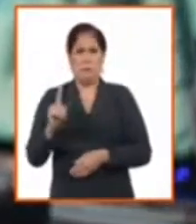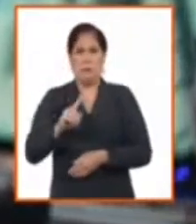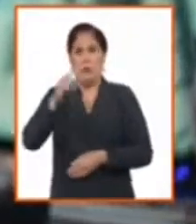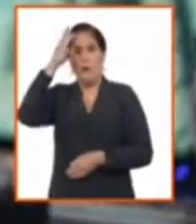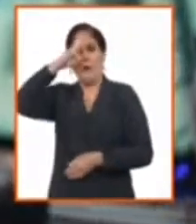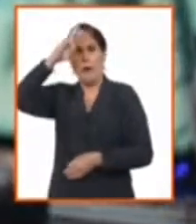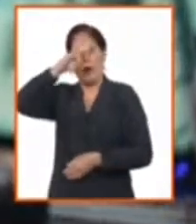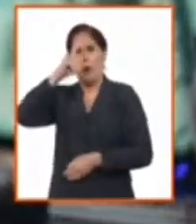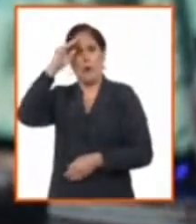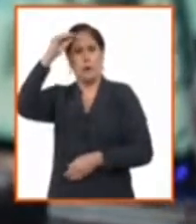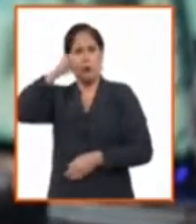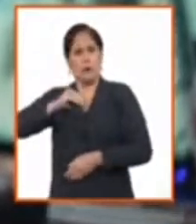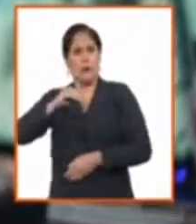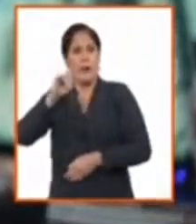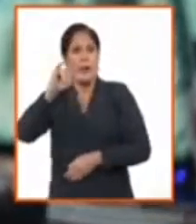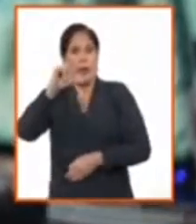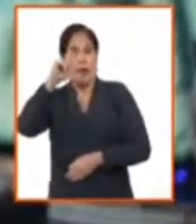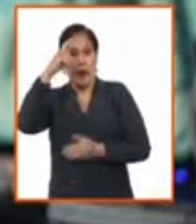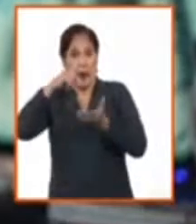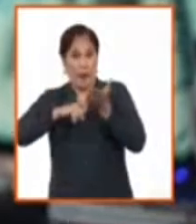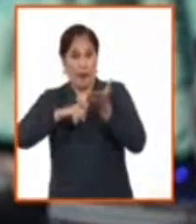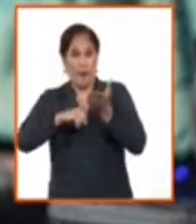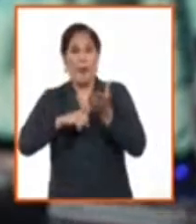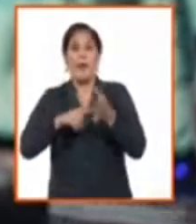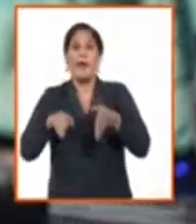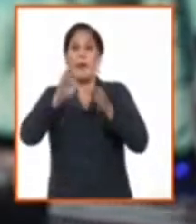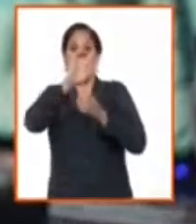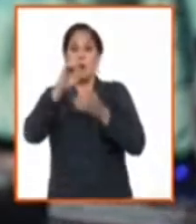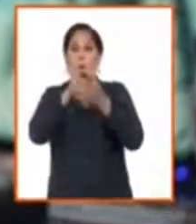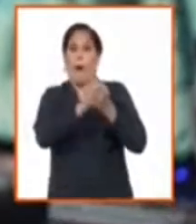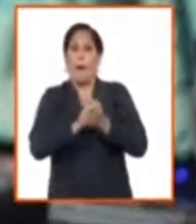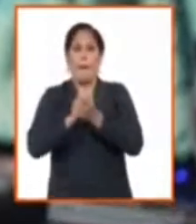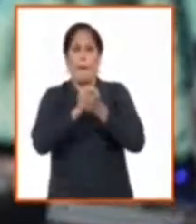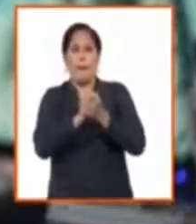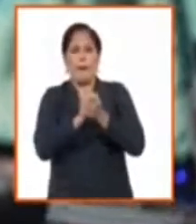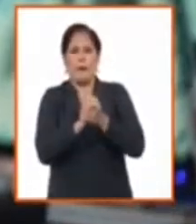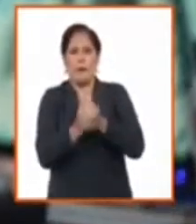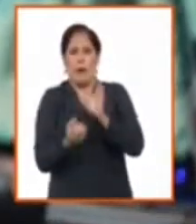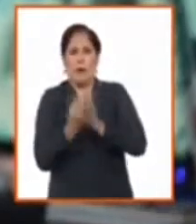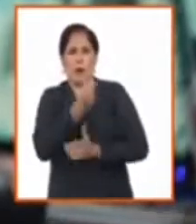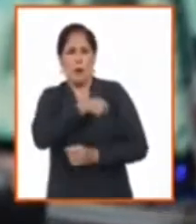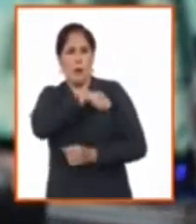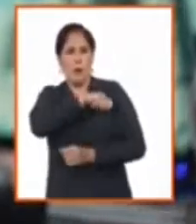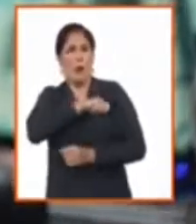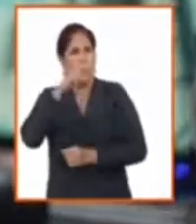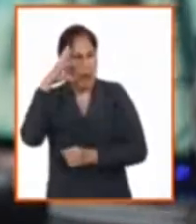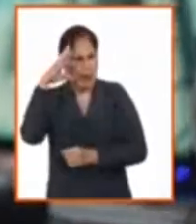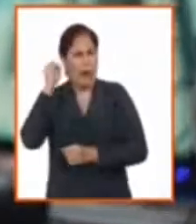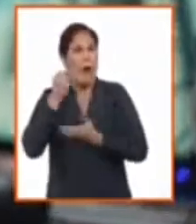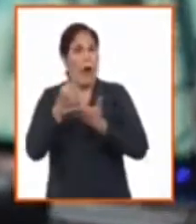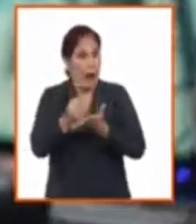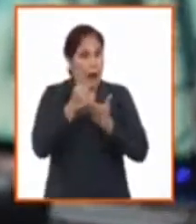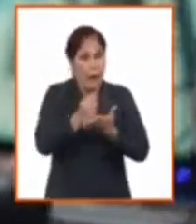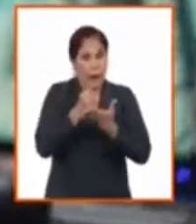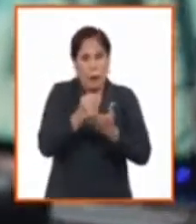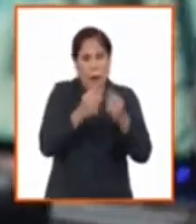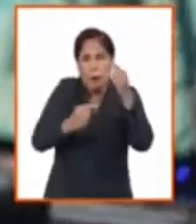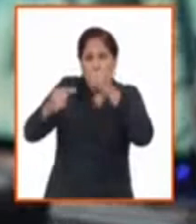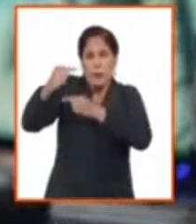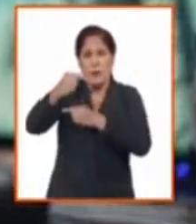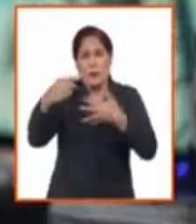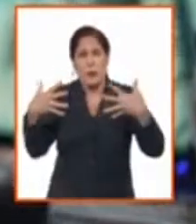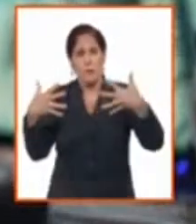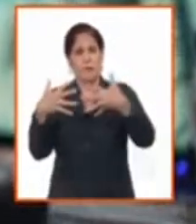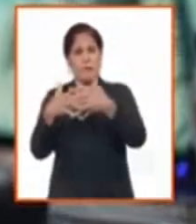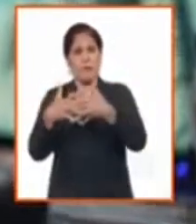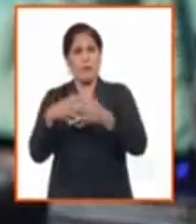el istat instituto cubano amistad con los pueblos nació de esa comprensión la solidaridad no es sólo un principio separable en la